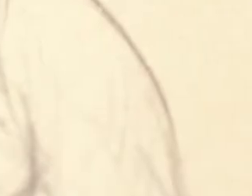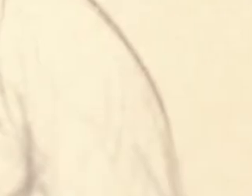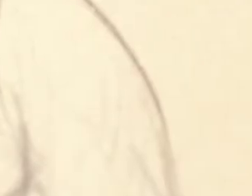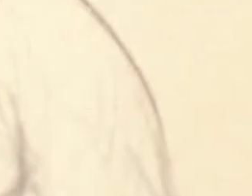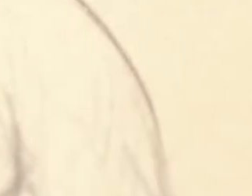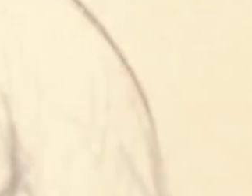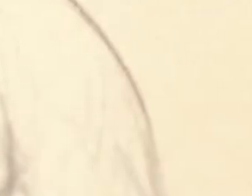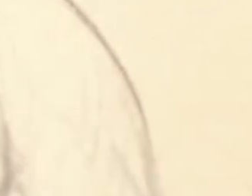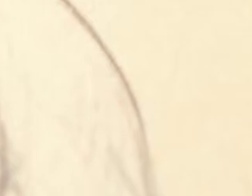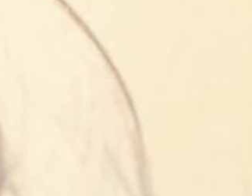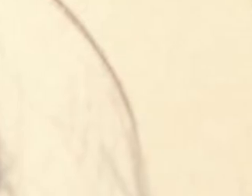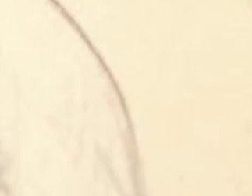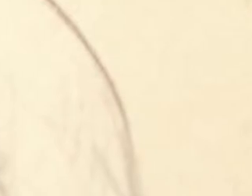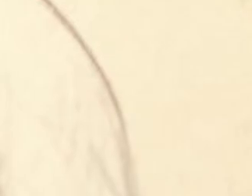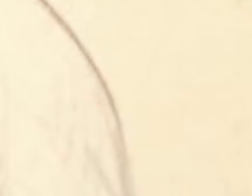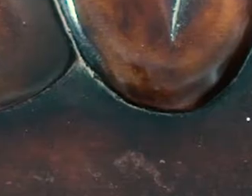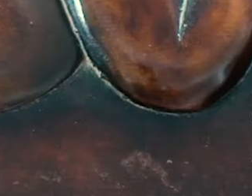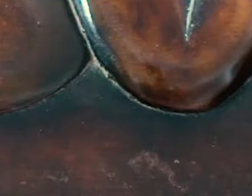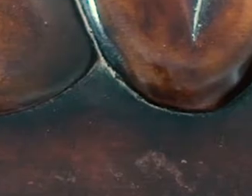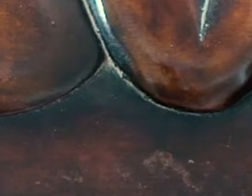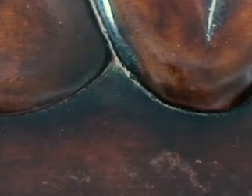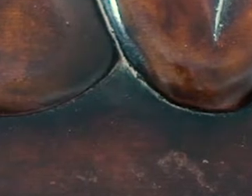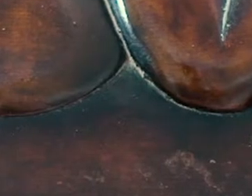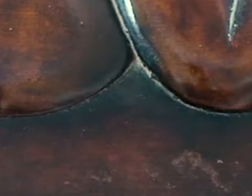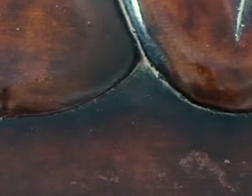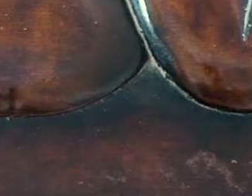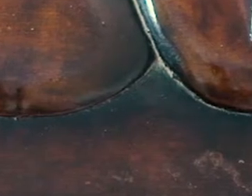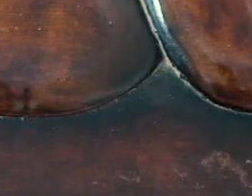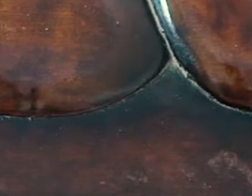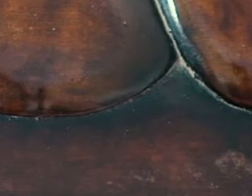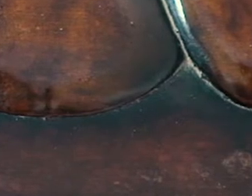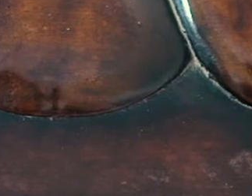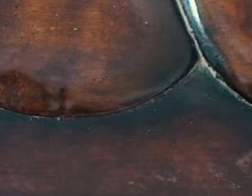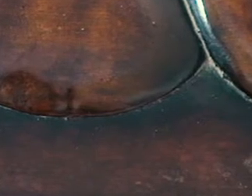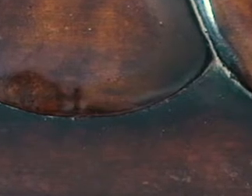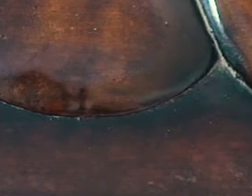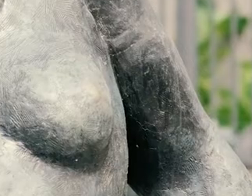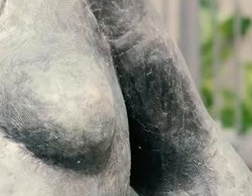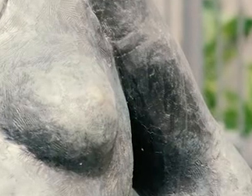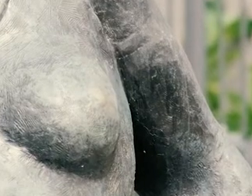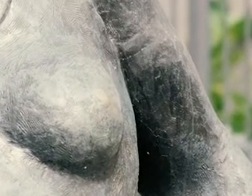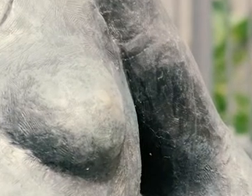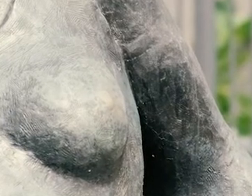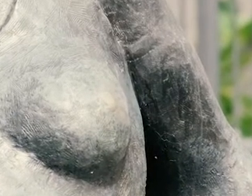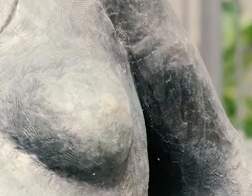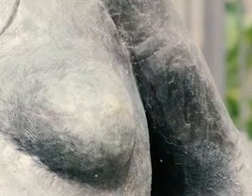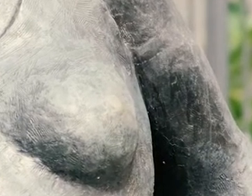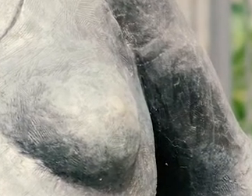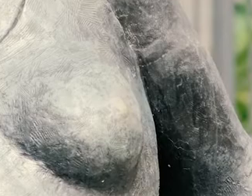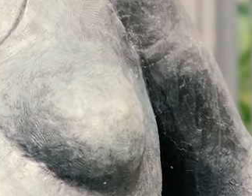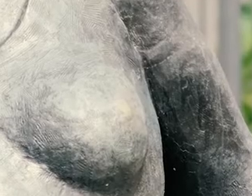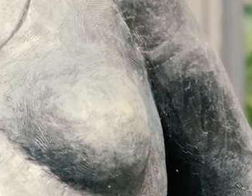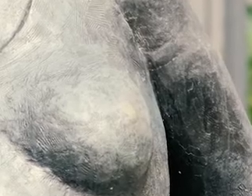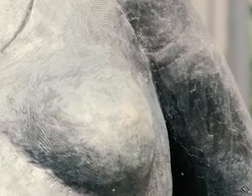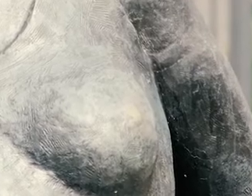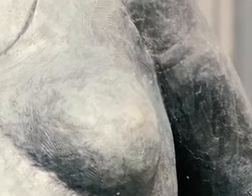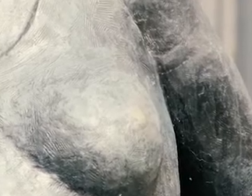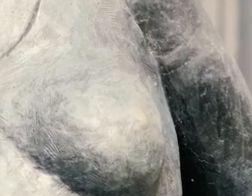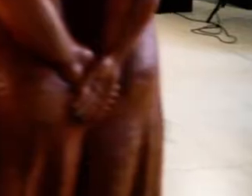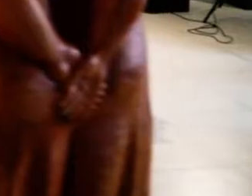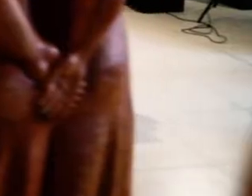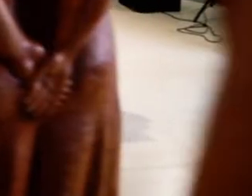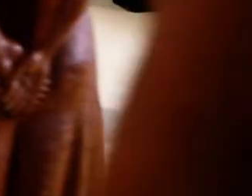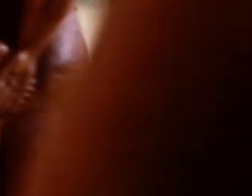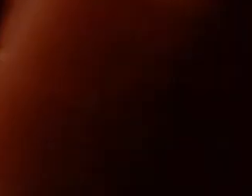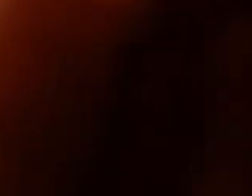la ruta del escultor, uno de los más populares de la vida nacional. Su chola en la avenida es su tarjeta